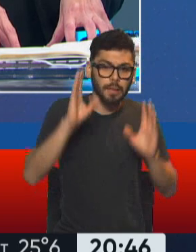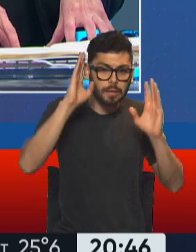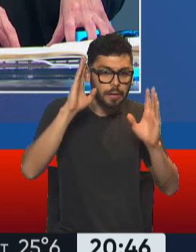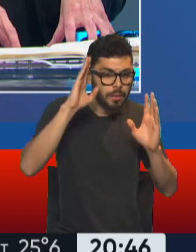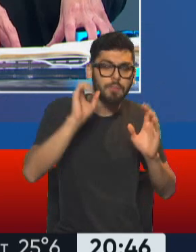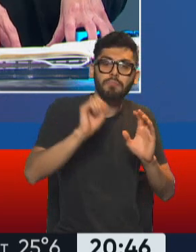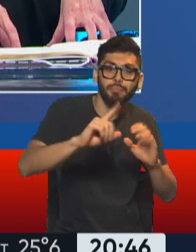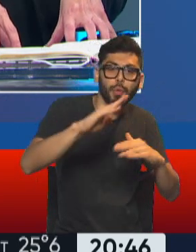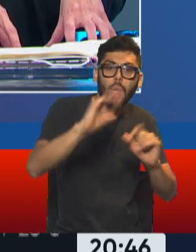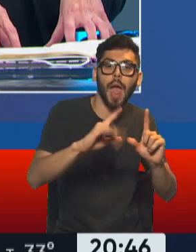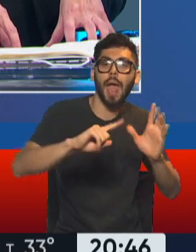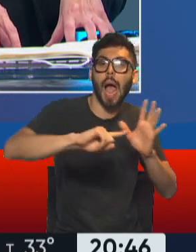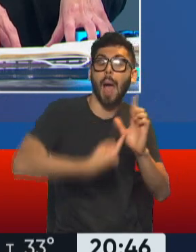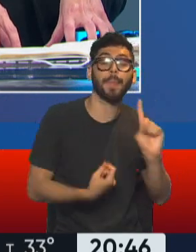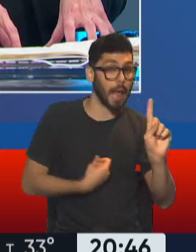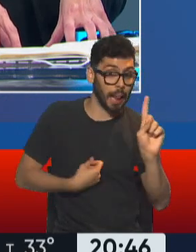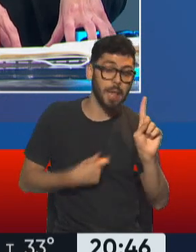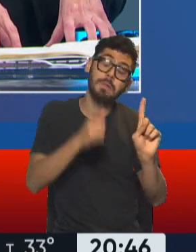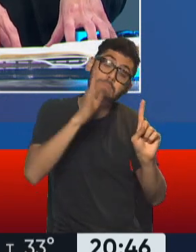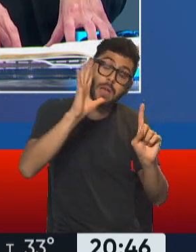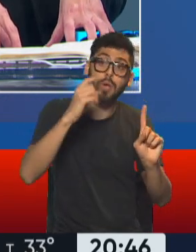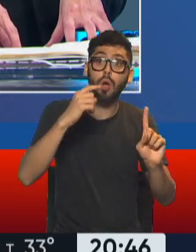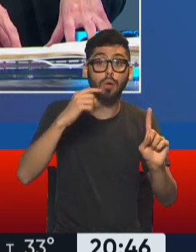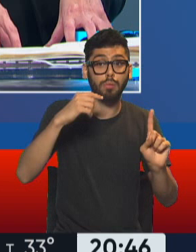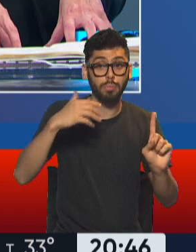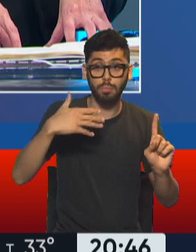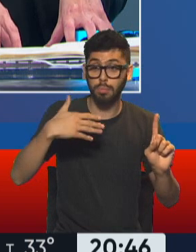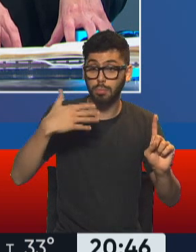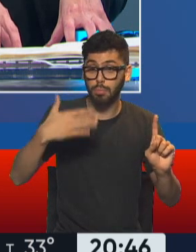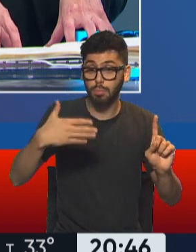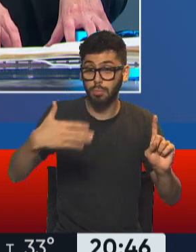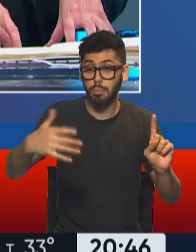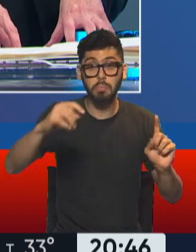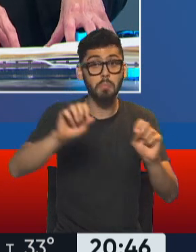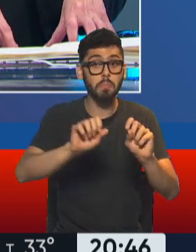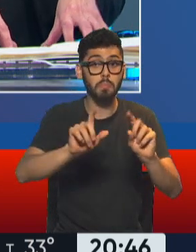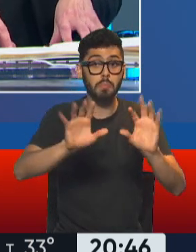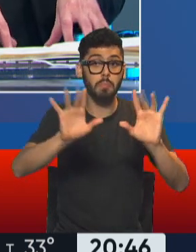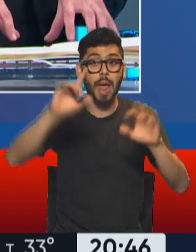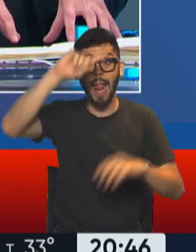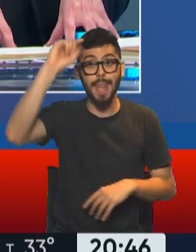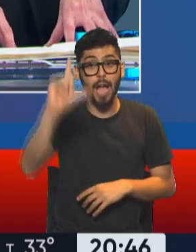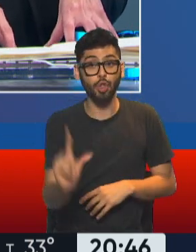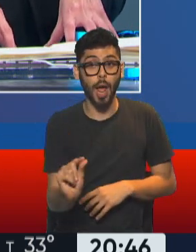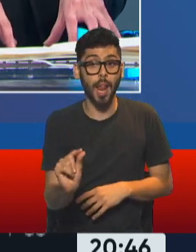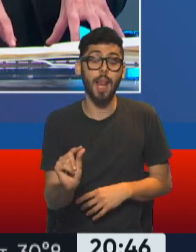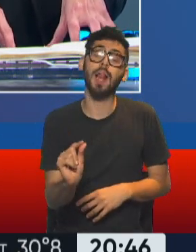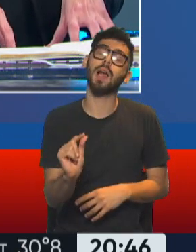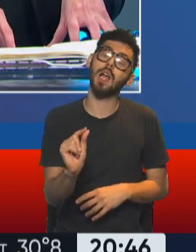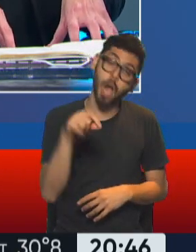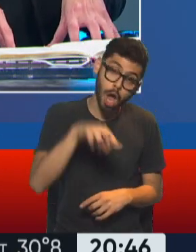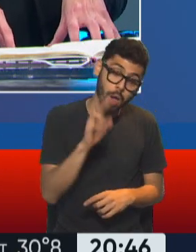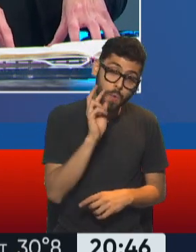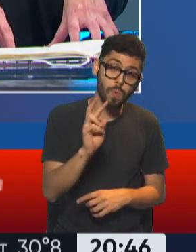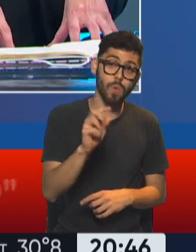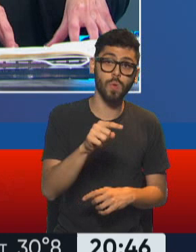aires y sin embargo empieza a cobrar cada vez más un carácter nacional digamos nosotros estamos viendo que hoy tiene una